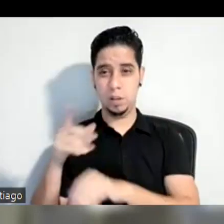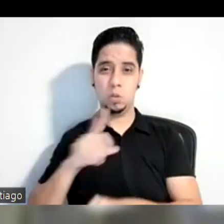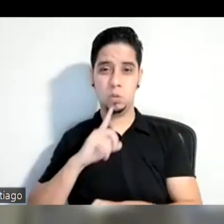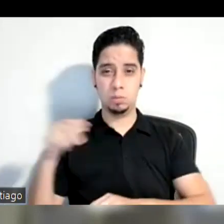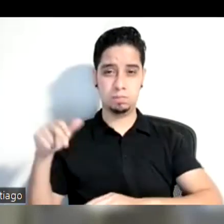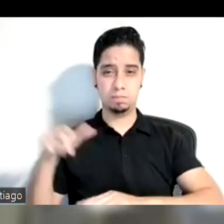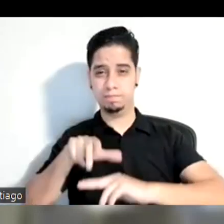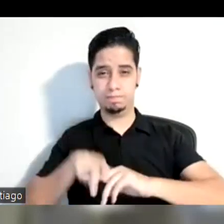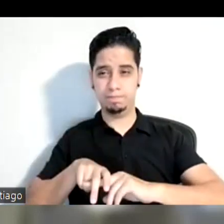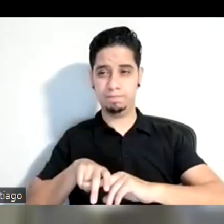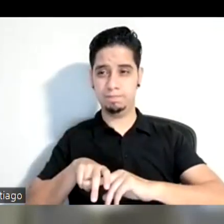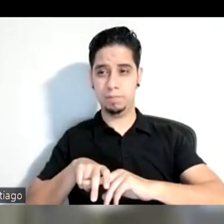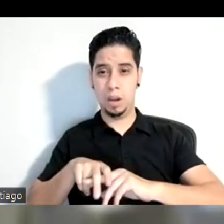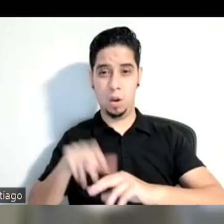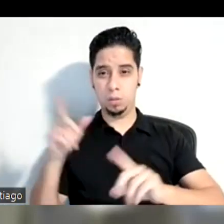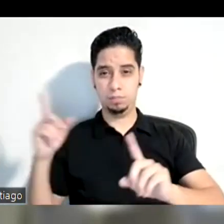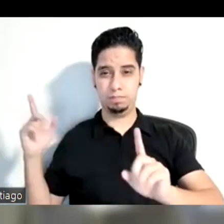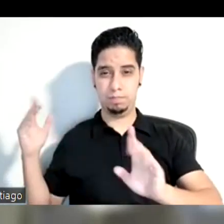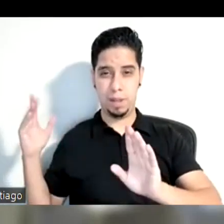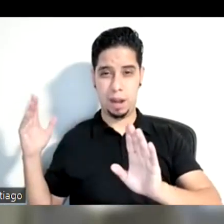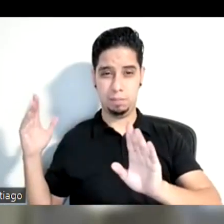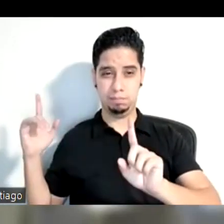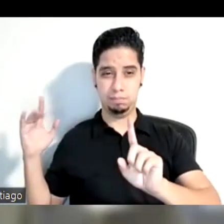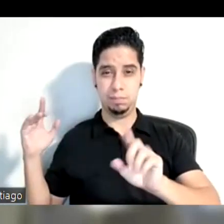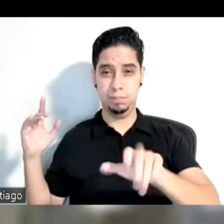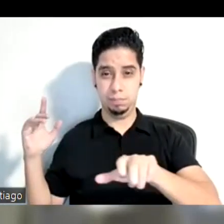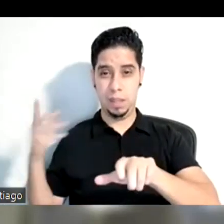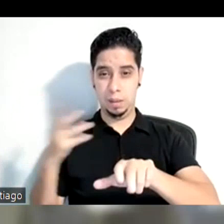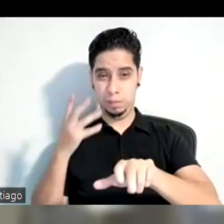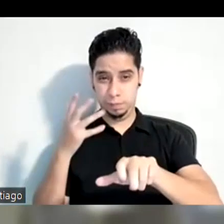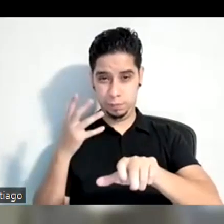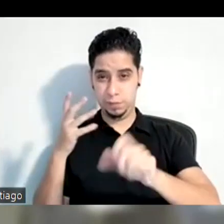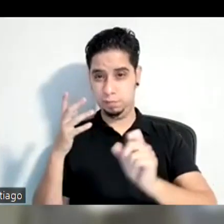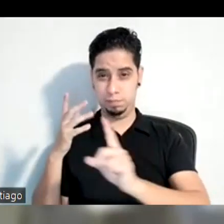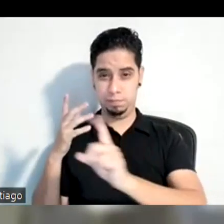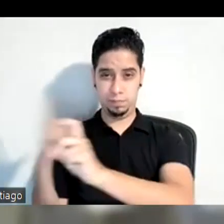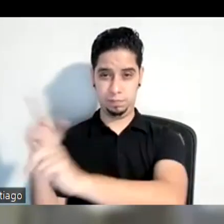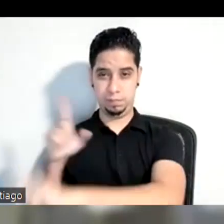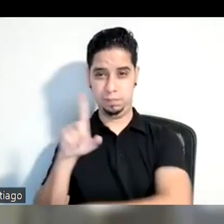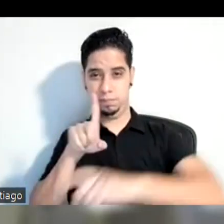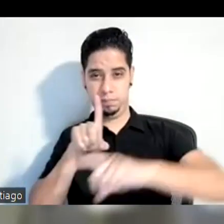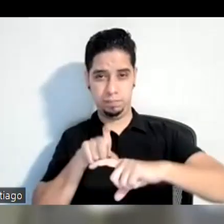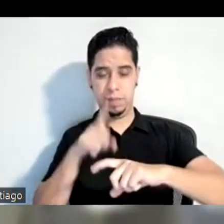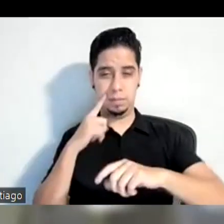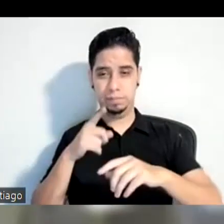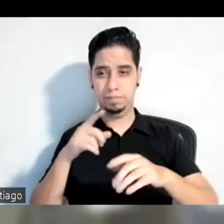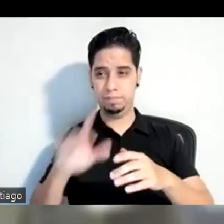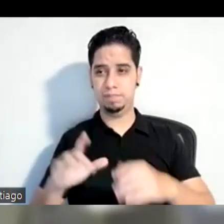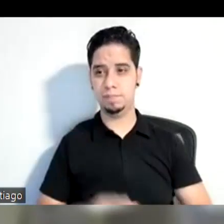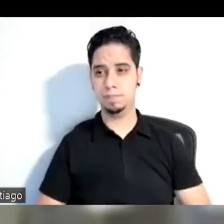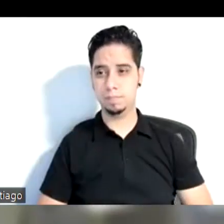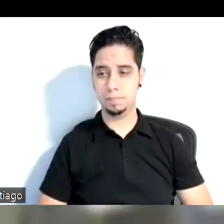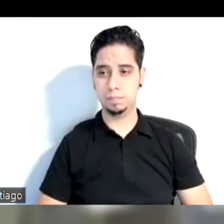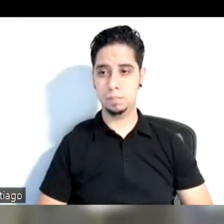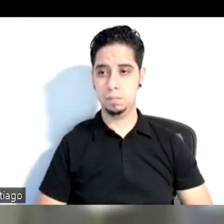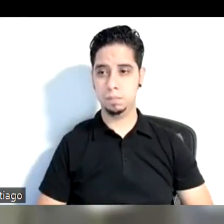llamada, pues tiene que el sordo que está afuera tiene que esperar que está dentro, ¿verdad? Termina de llamar. Entonces, eso está dice, no se le puede poner limitación el